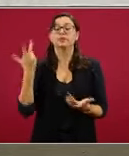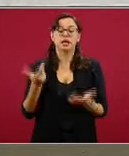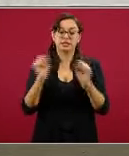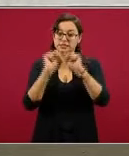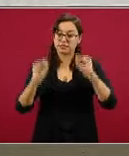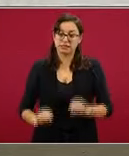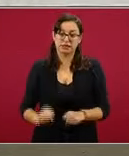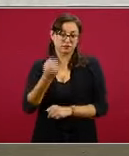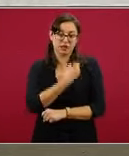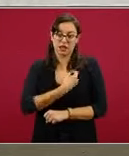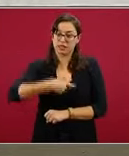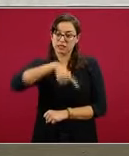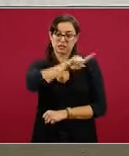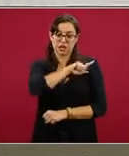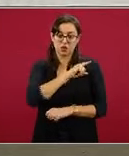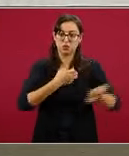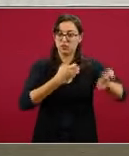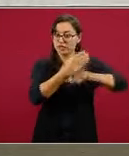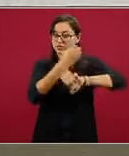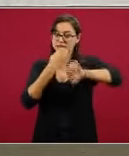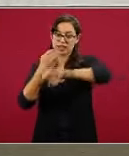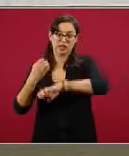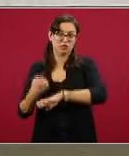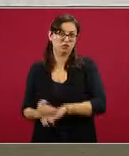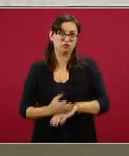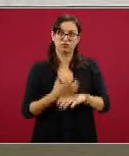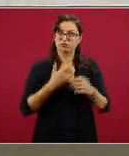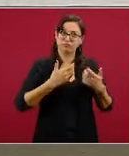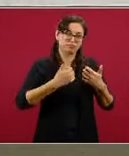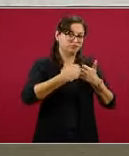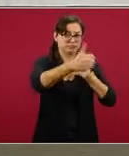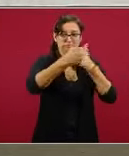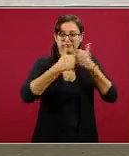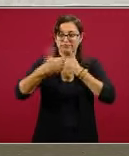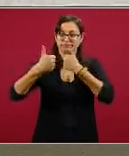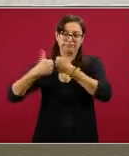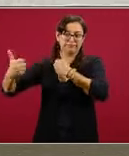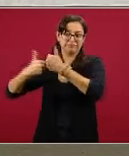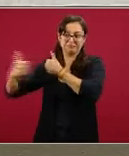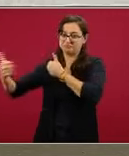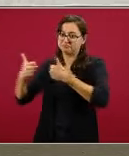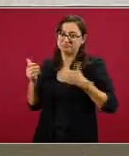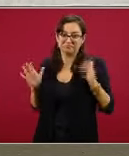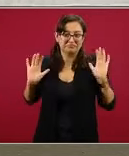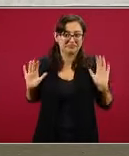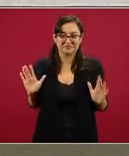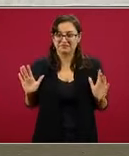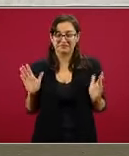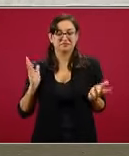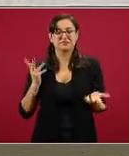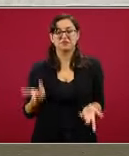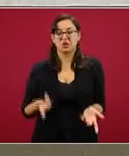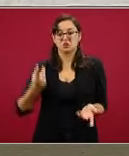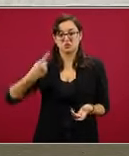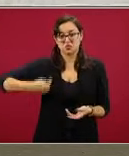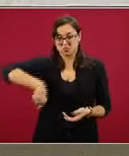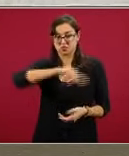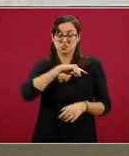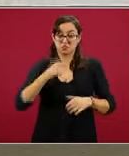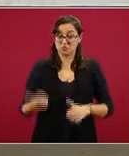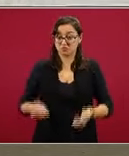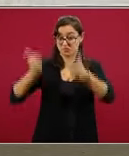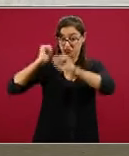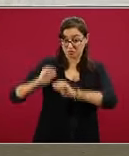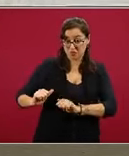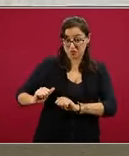descentralizado, por lo tanto tenemos 32 servicios estatales de salud, en donde tenemos una autoridad sanitaria